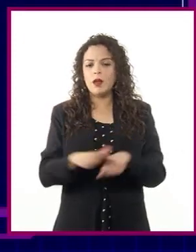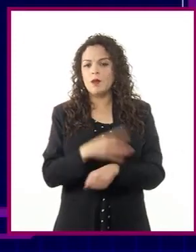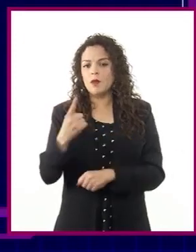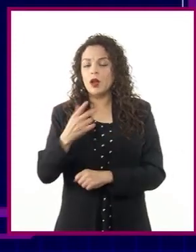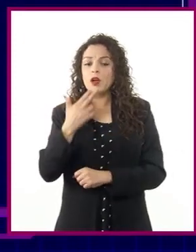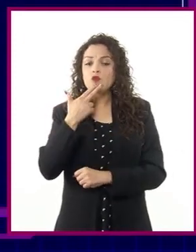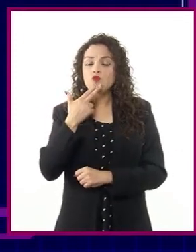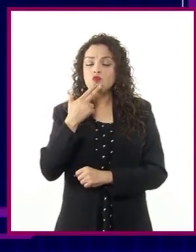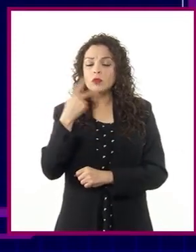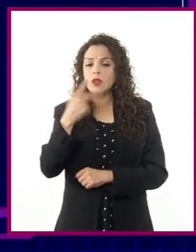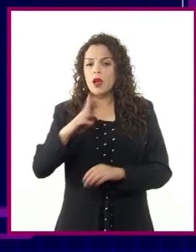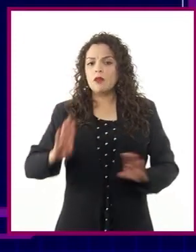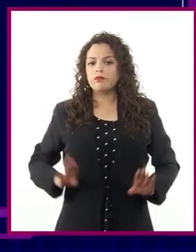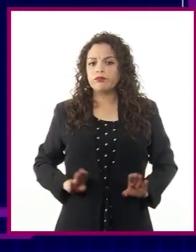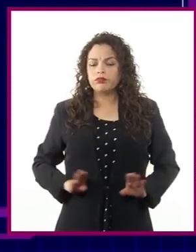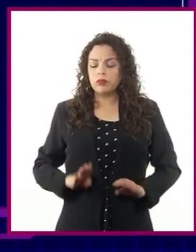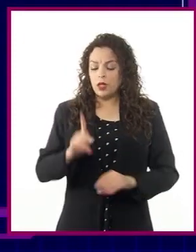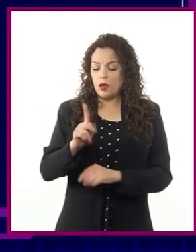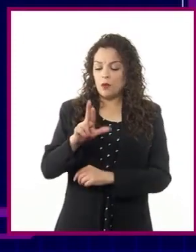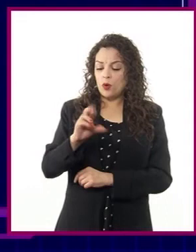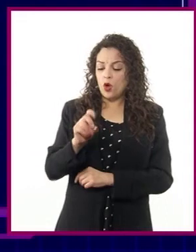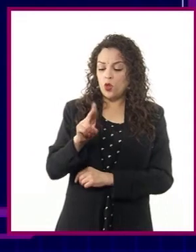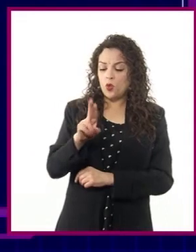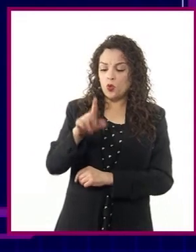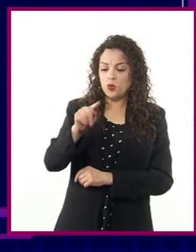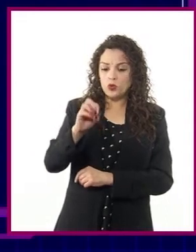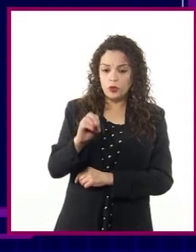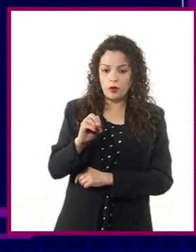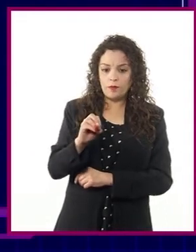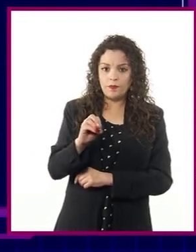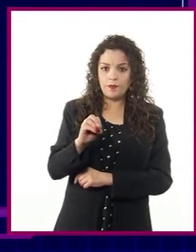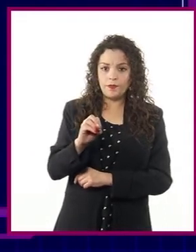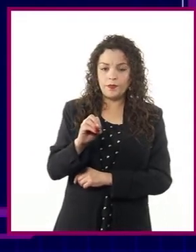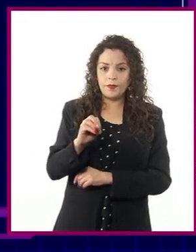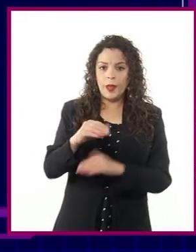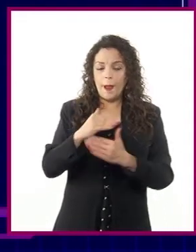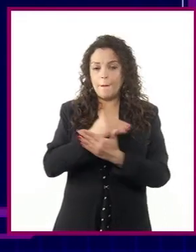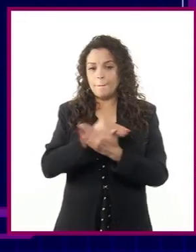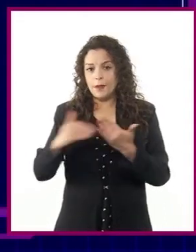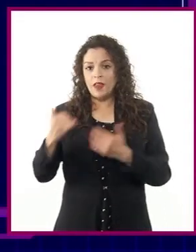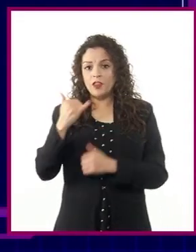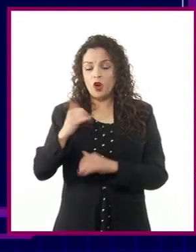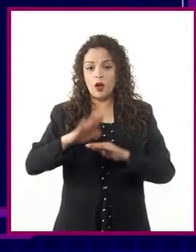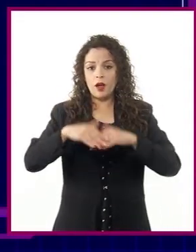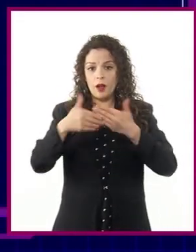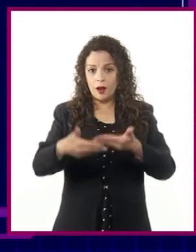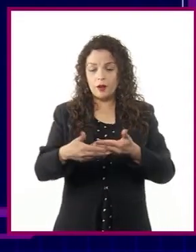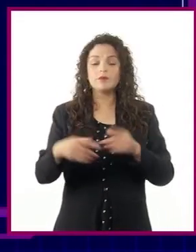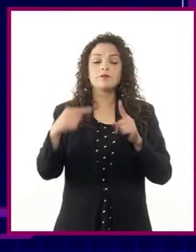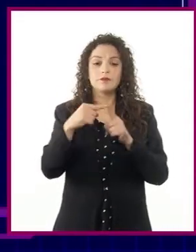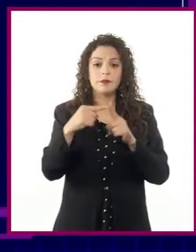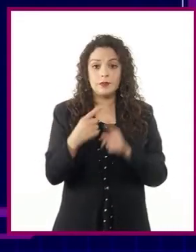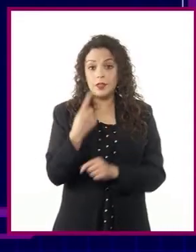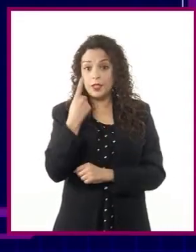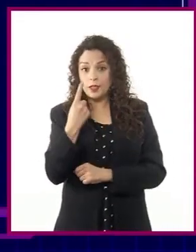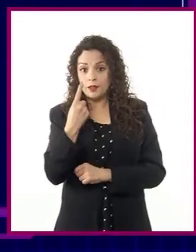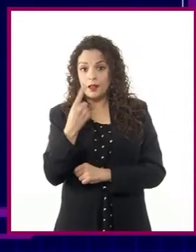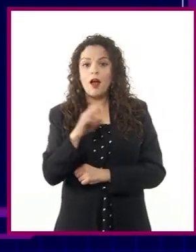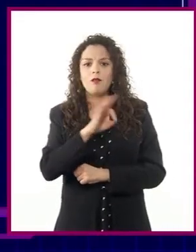la propiedad producto de los extremos igual a producto de los medios, la división entre uno se puede